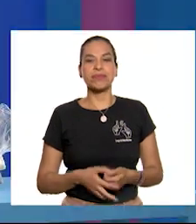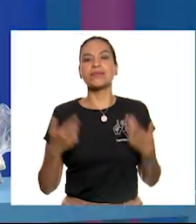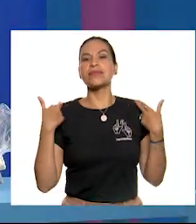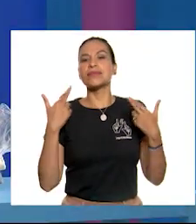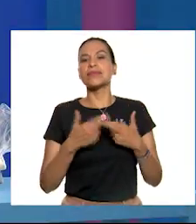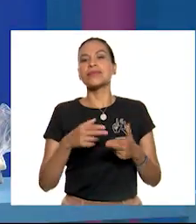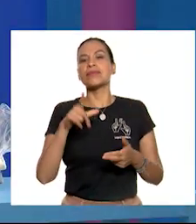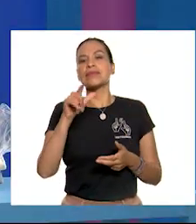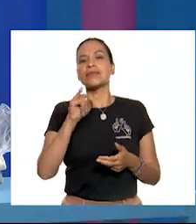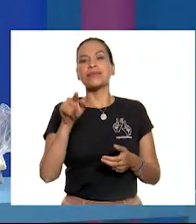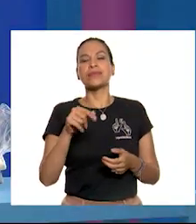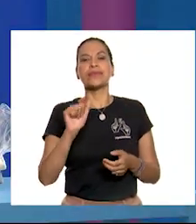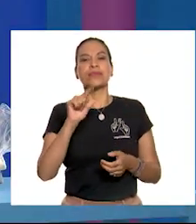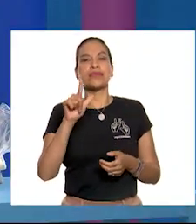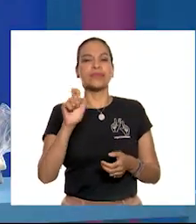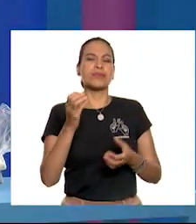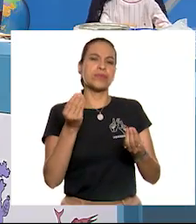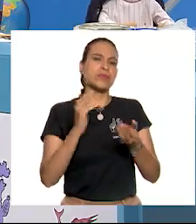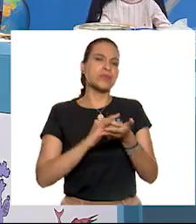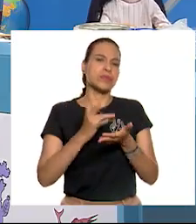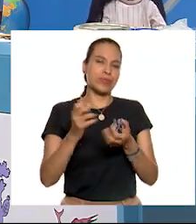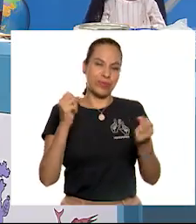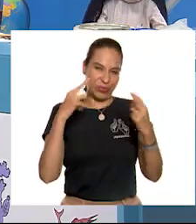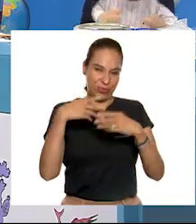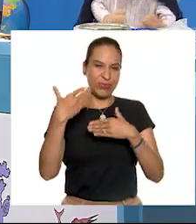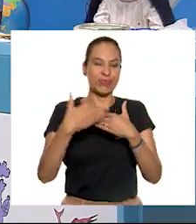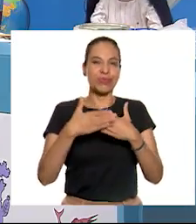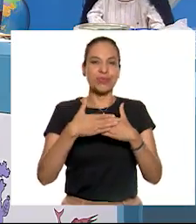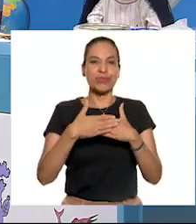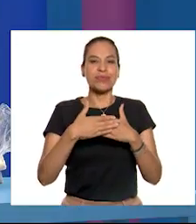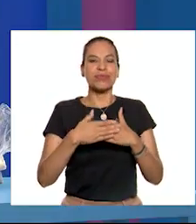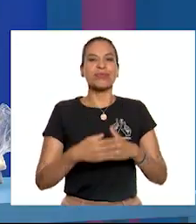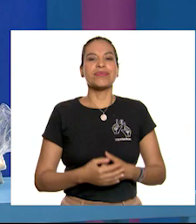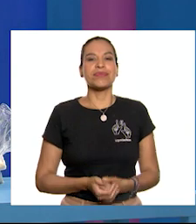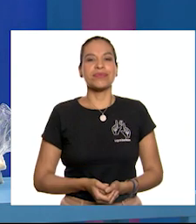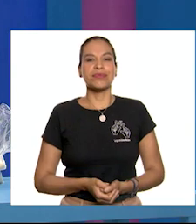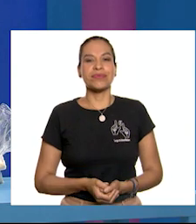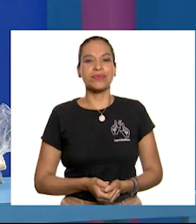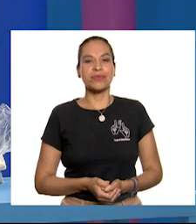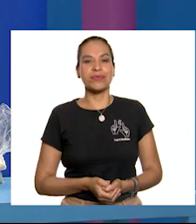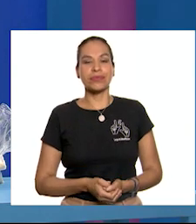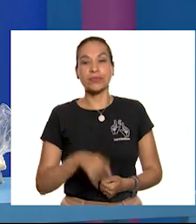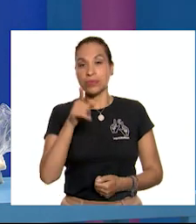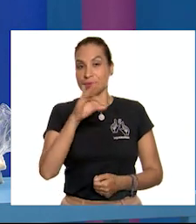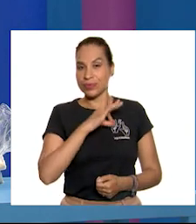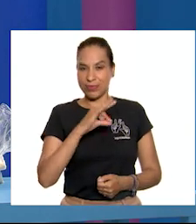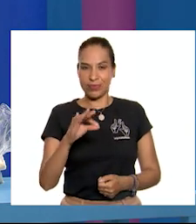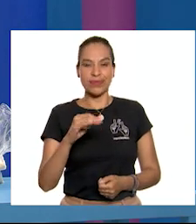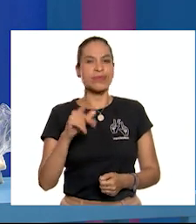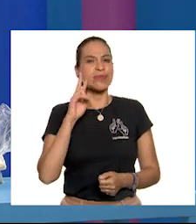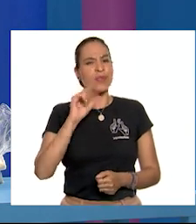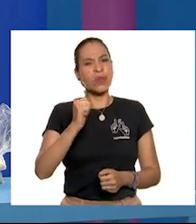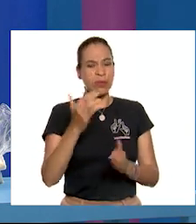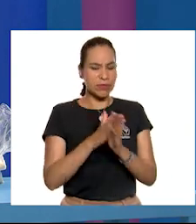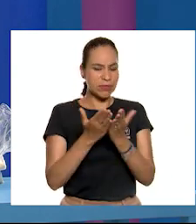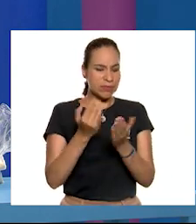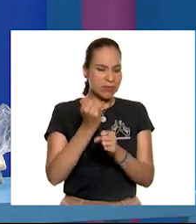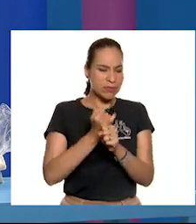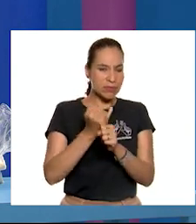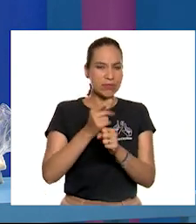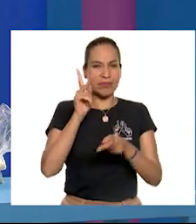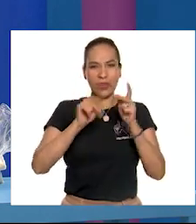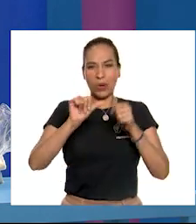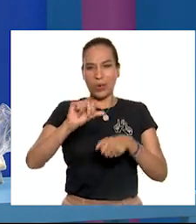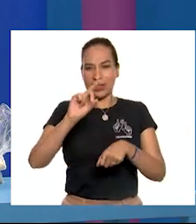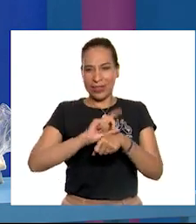Maestra Liz, Ale, muchísimas gracias. Gracias, nos Juan vemos Carlos. En la próxima. Si te es posible, consulta otros libros y comenta